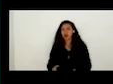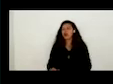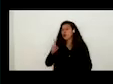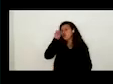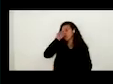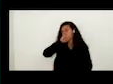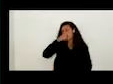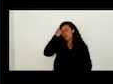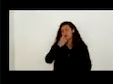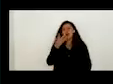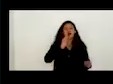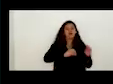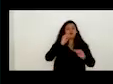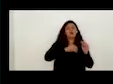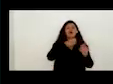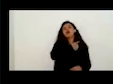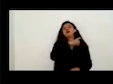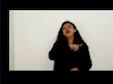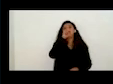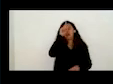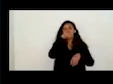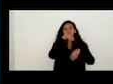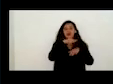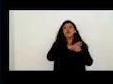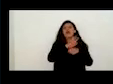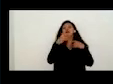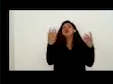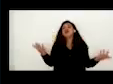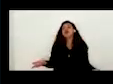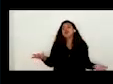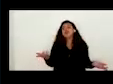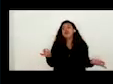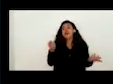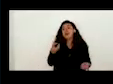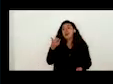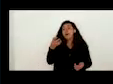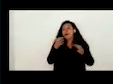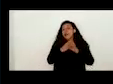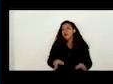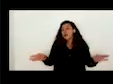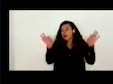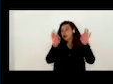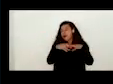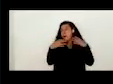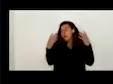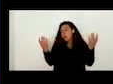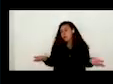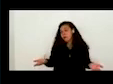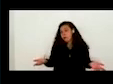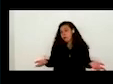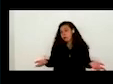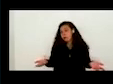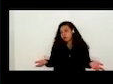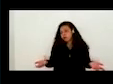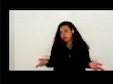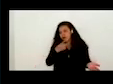loncheras o un lunch saludable? Pues es importante que se debe de tomar en cuenta que sea